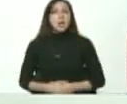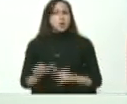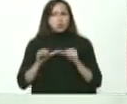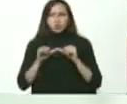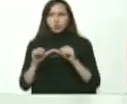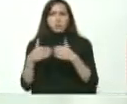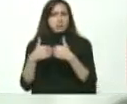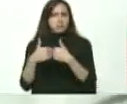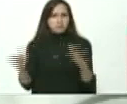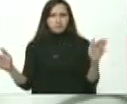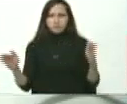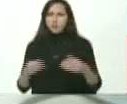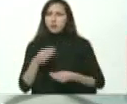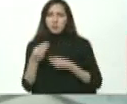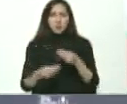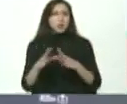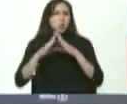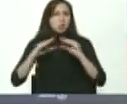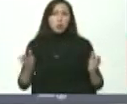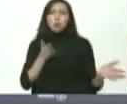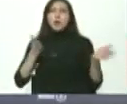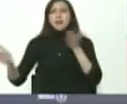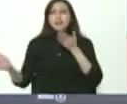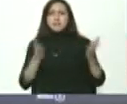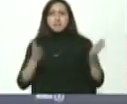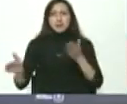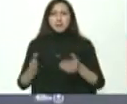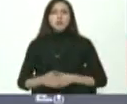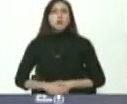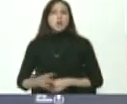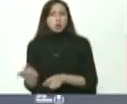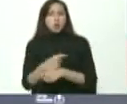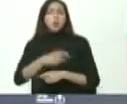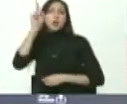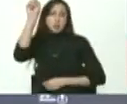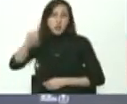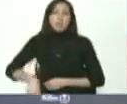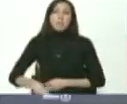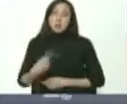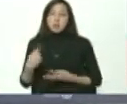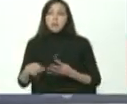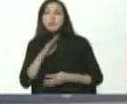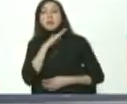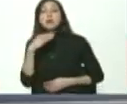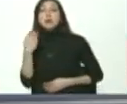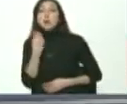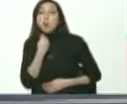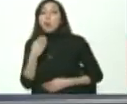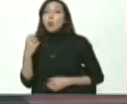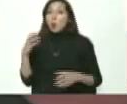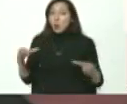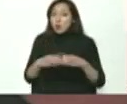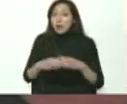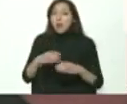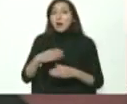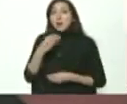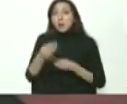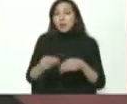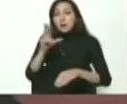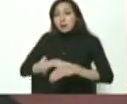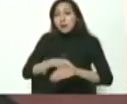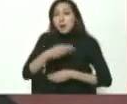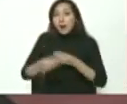funcionando su servicio de nefrología y su servicio de oncología en el hospital. Que hay un equipo de trabajo que está dispuesto a,